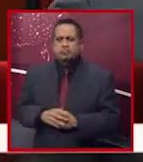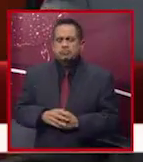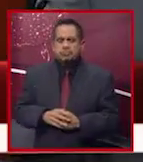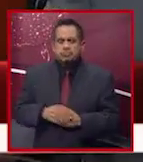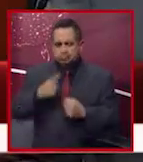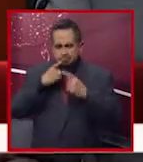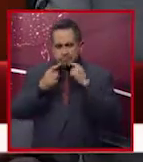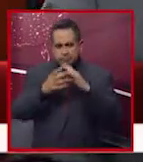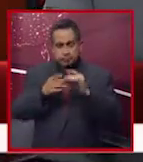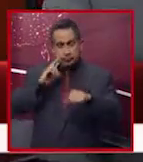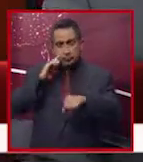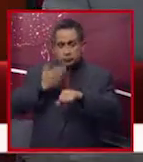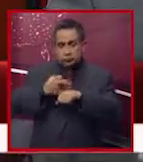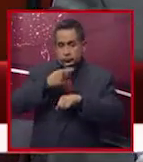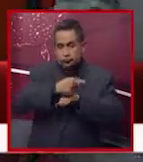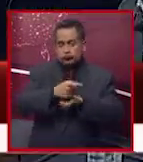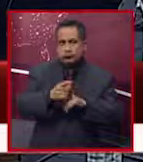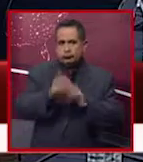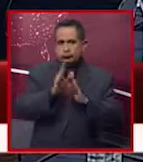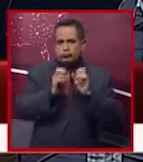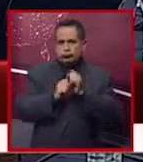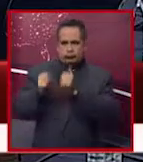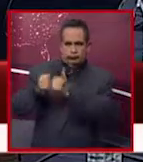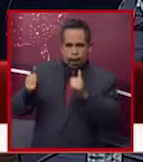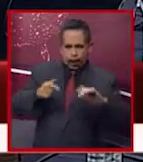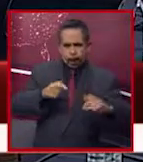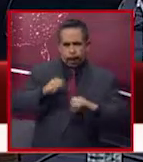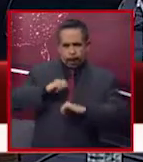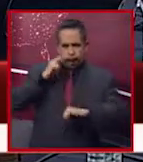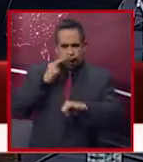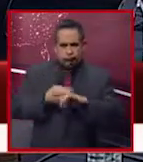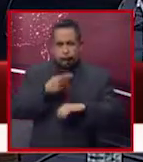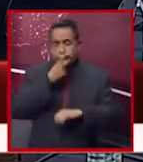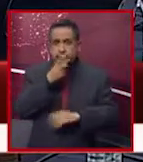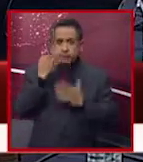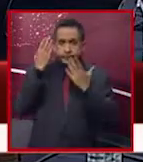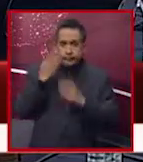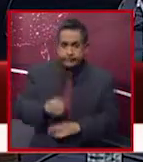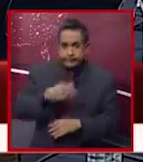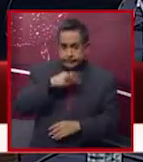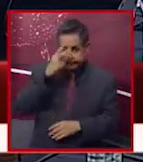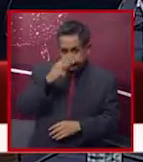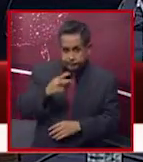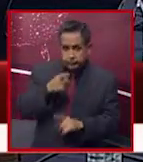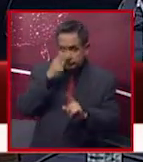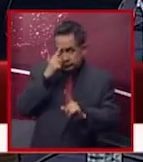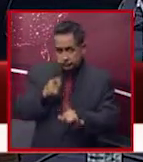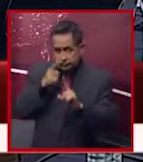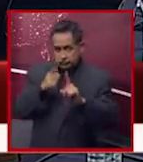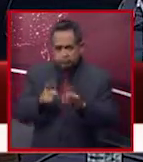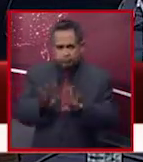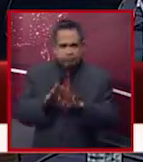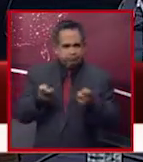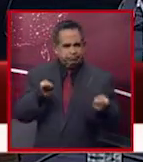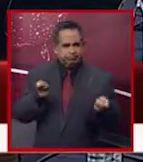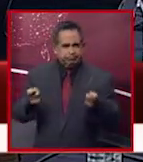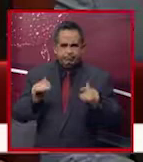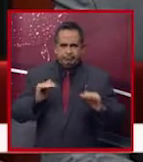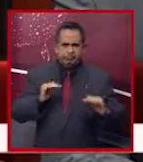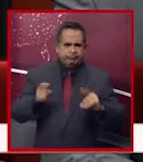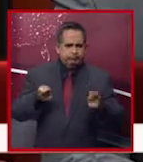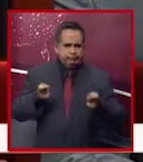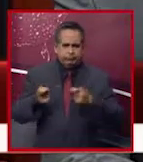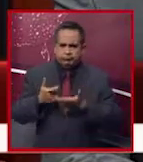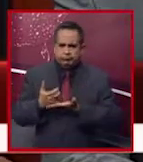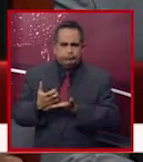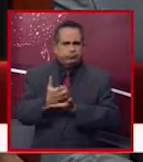el responsable de este órgano constitucional autónomo explicó que el Banco Central tiene como objetivo procurar la estabilidad del poder adquisitivo